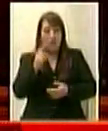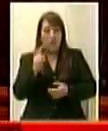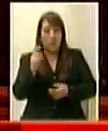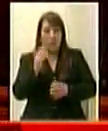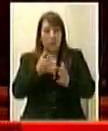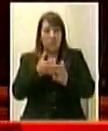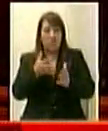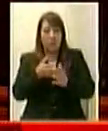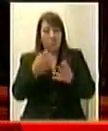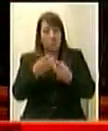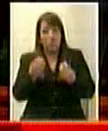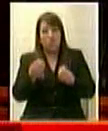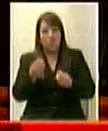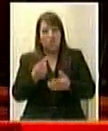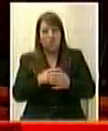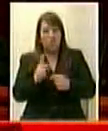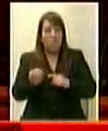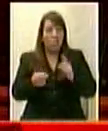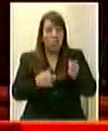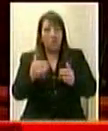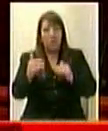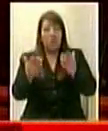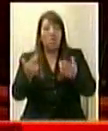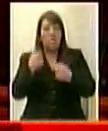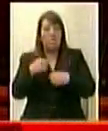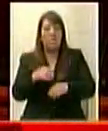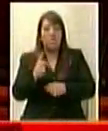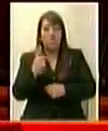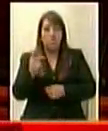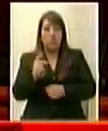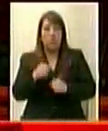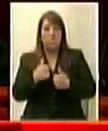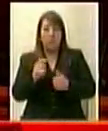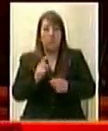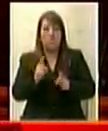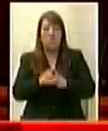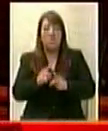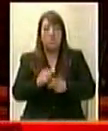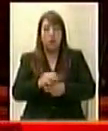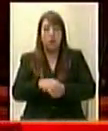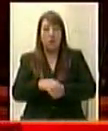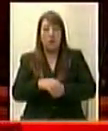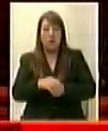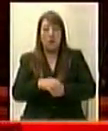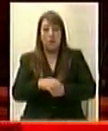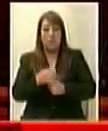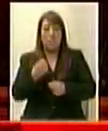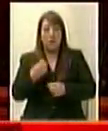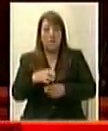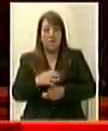es terrible, que el otro y el otro, donde han perdido no solo vidas, sino también han perdido